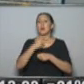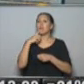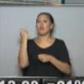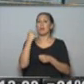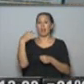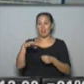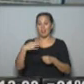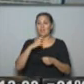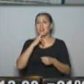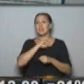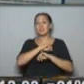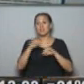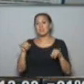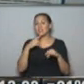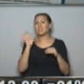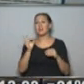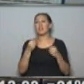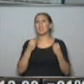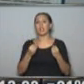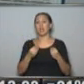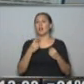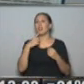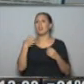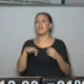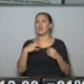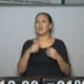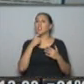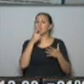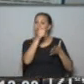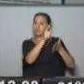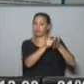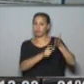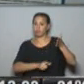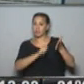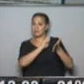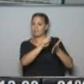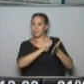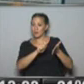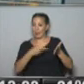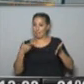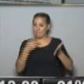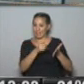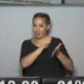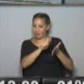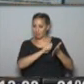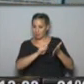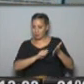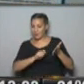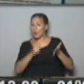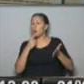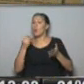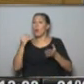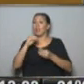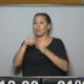todos los que de alguna manera fueron damnificados es que hay que llenar y completar un formulario de solicitud. Una vez que las